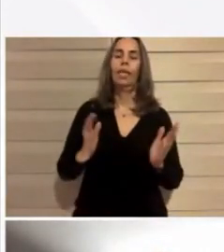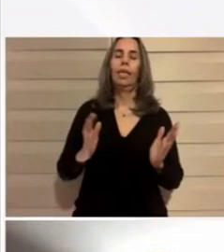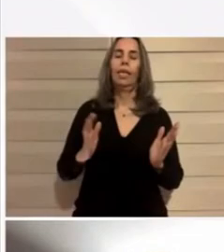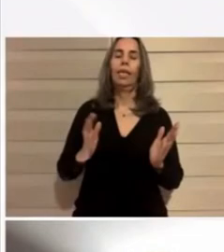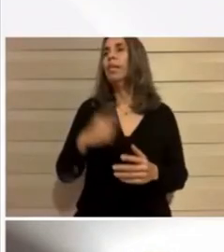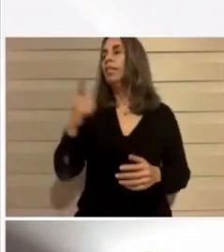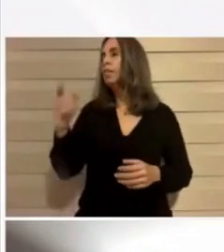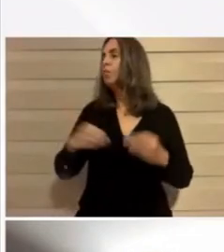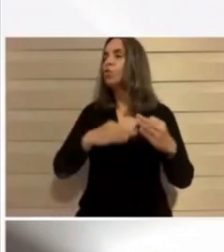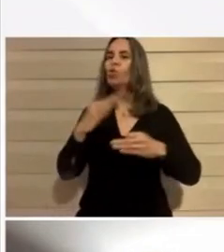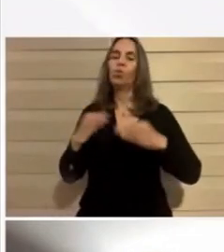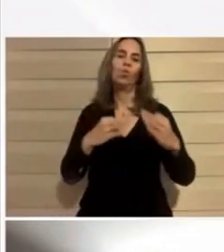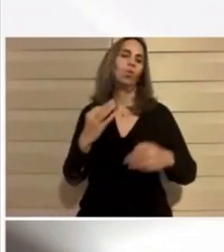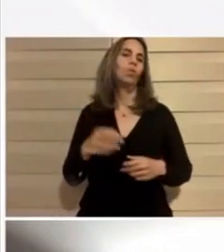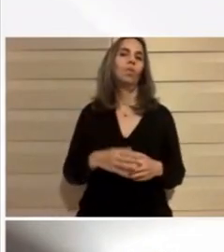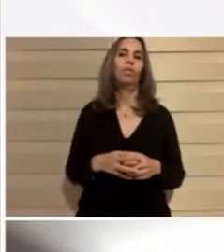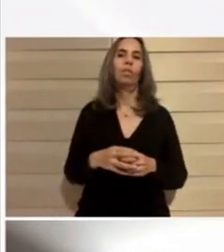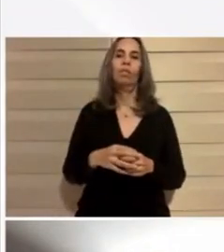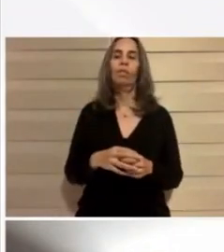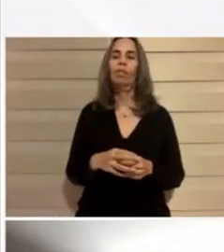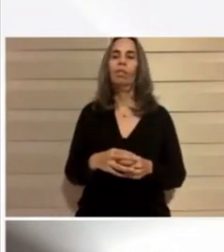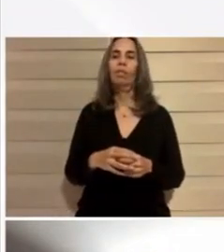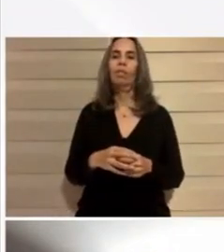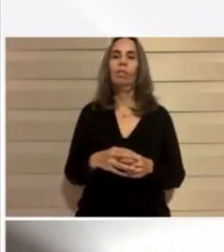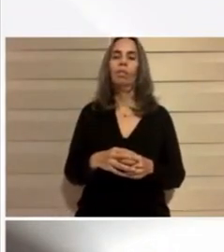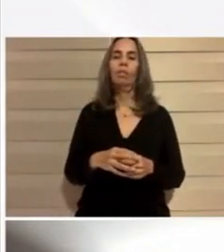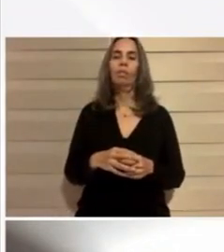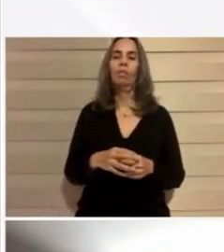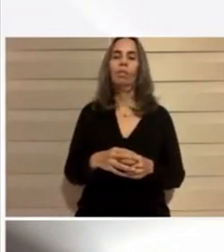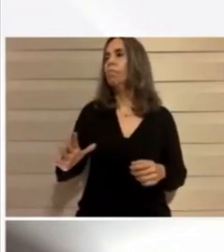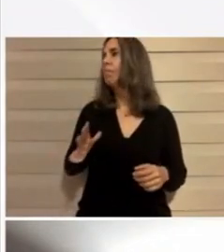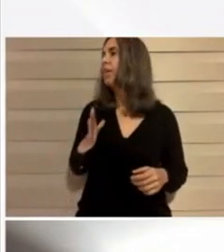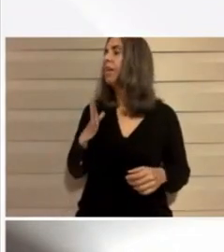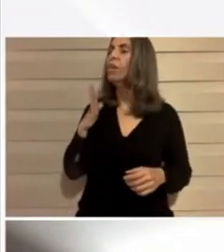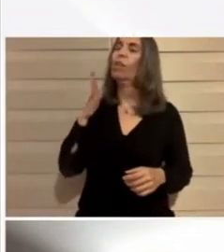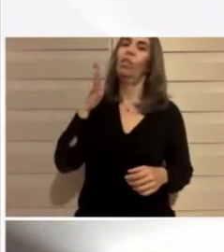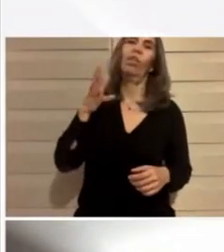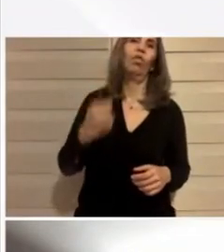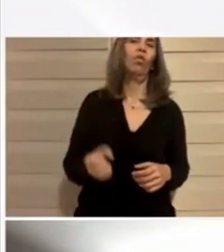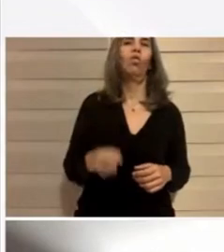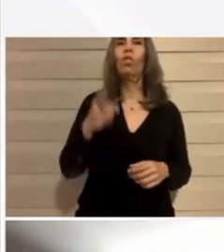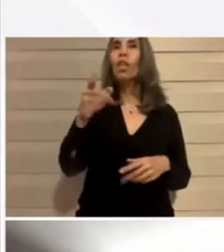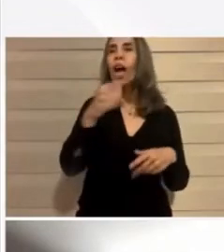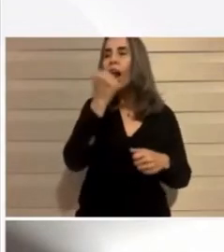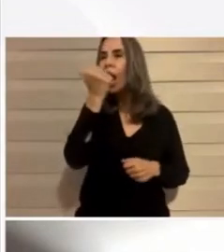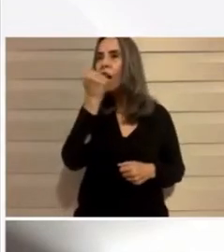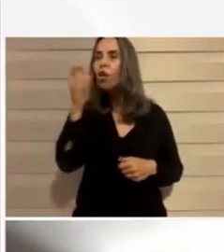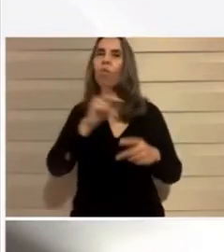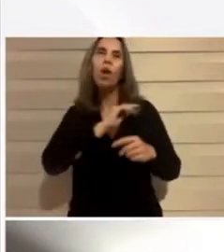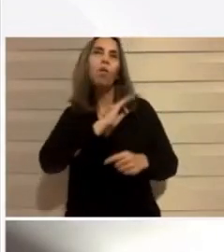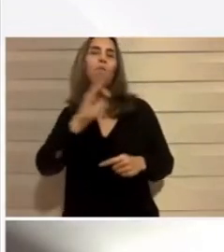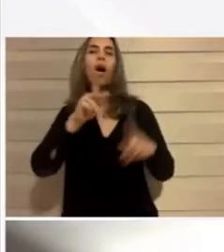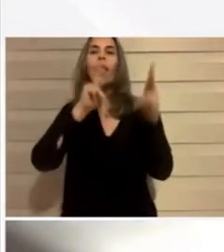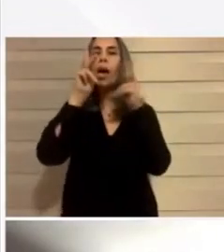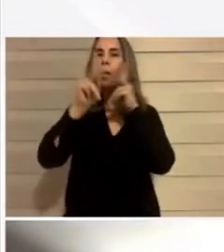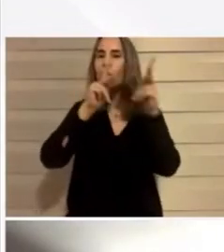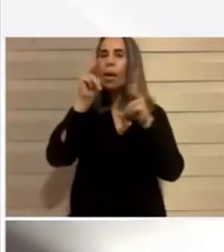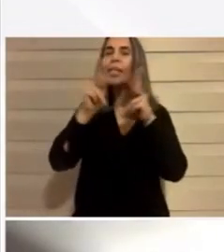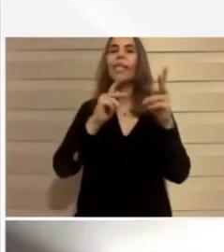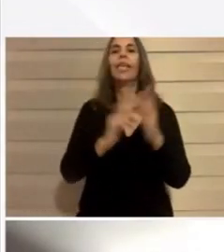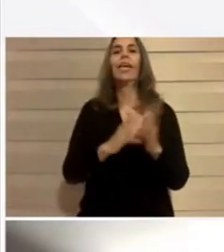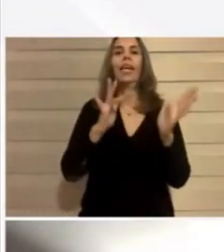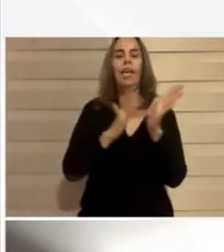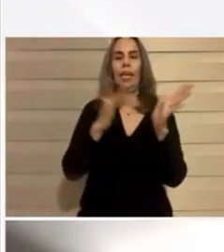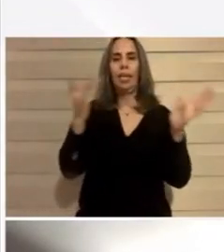motivadoras y es un gran orgullo que estas alumnas destacadas puedan conversar con ustedes de manera tan cercana. Muchas